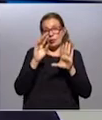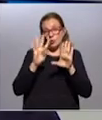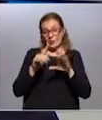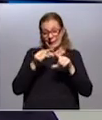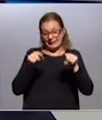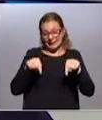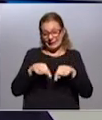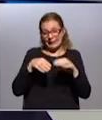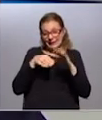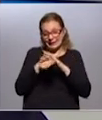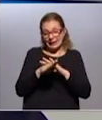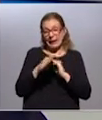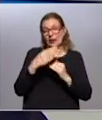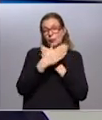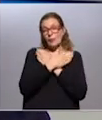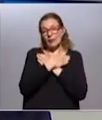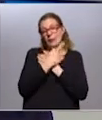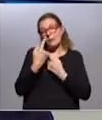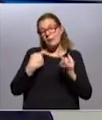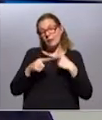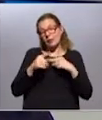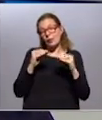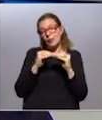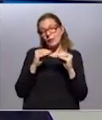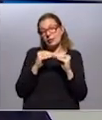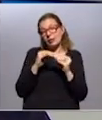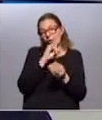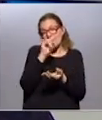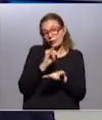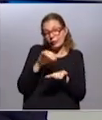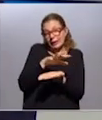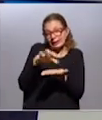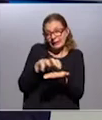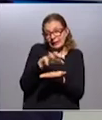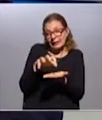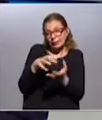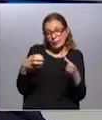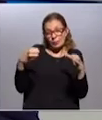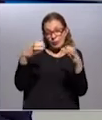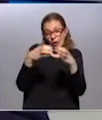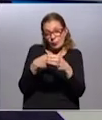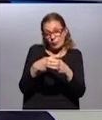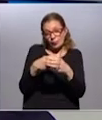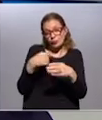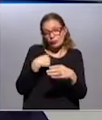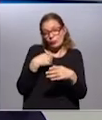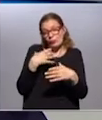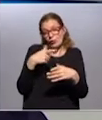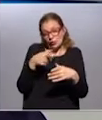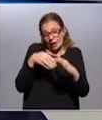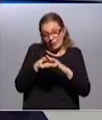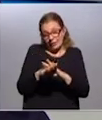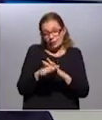en la suplencia pero los compañeros de la zona del cerro sobre todo de la agrupación donde yo milito que es la agrupación